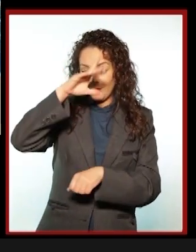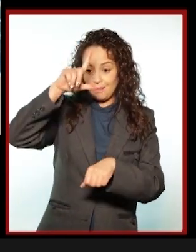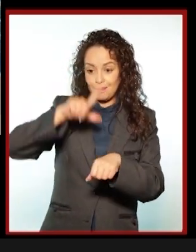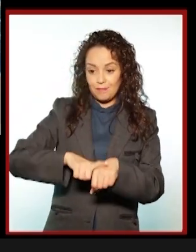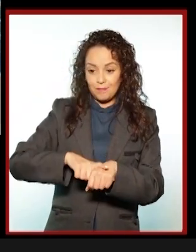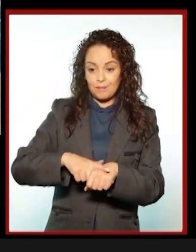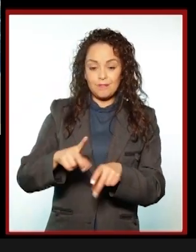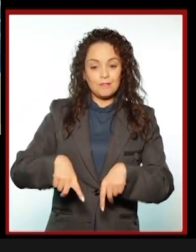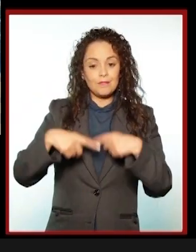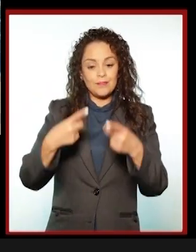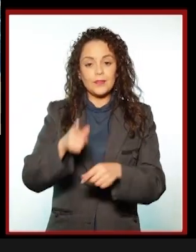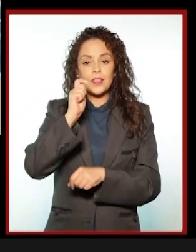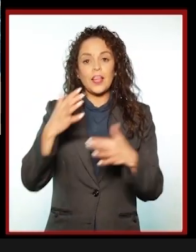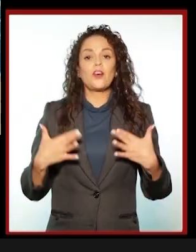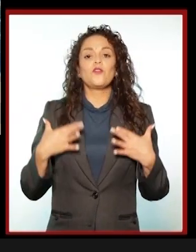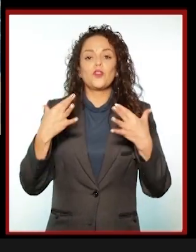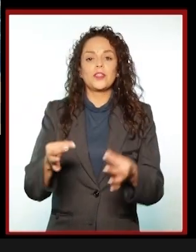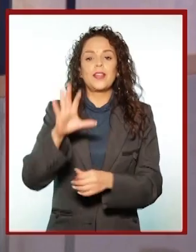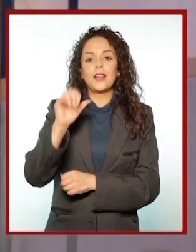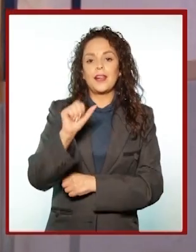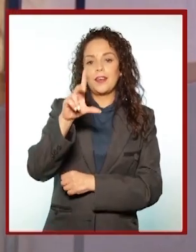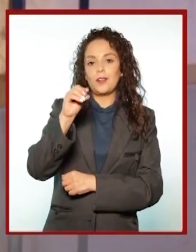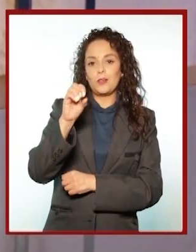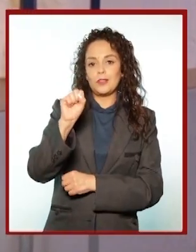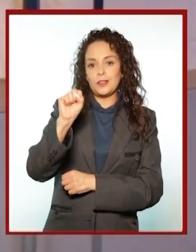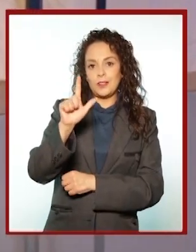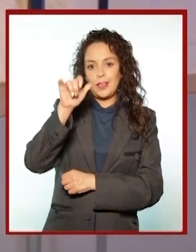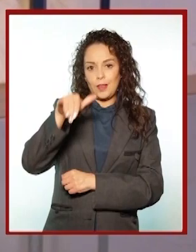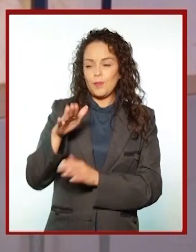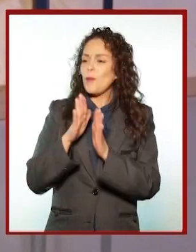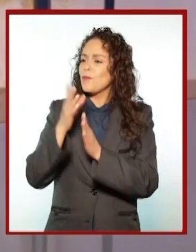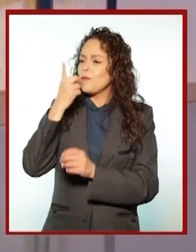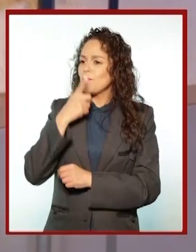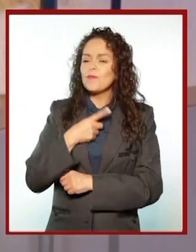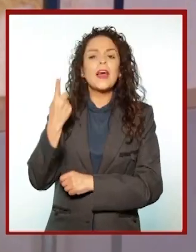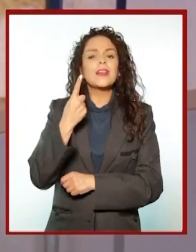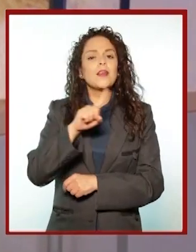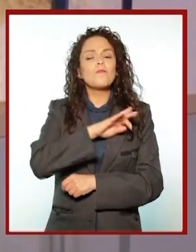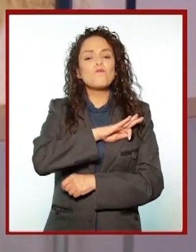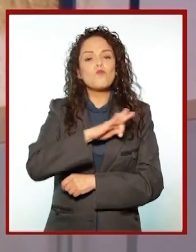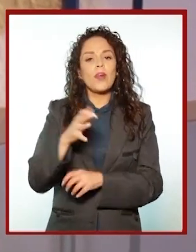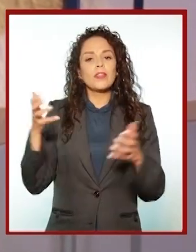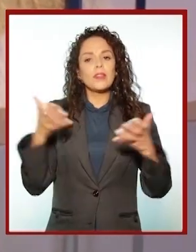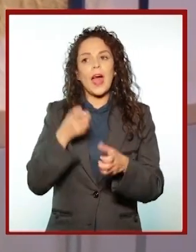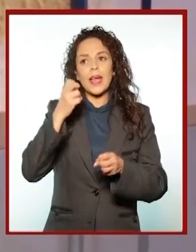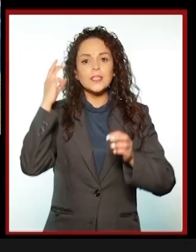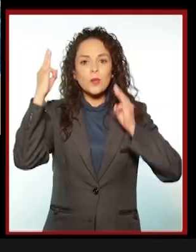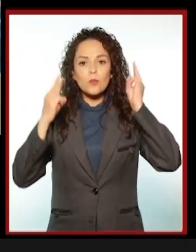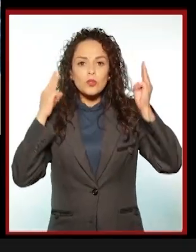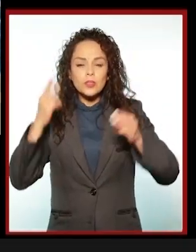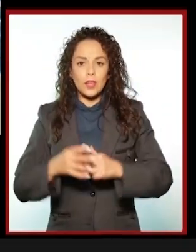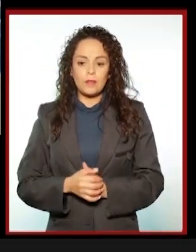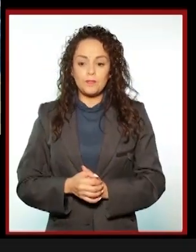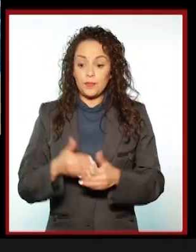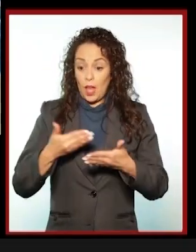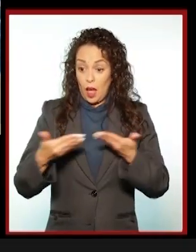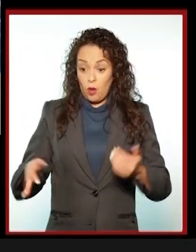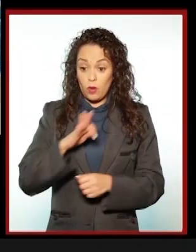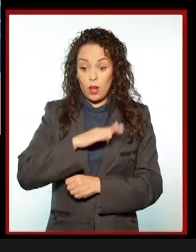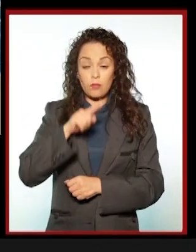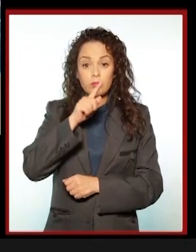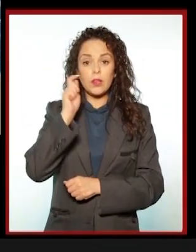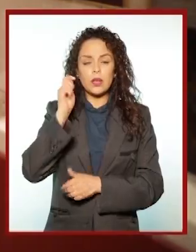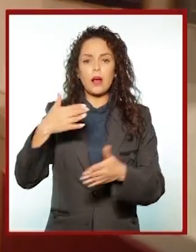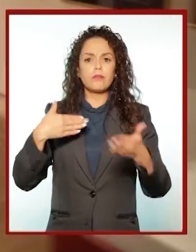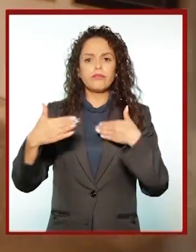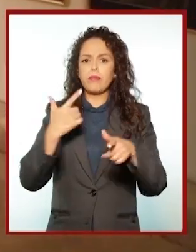oferta cultural de Fundación Carlos Slim. Alfonso, cuéntanos, ¿qué cosas se pueden hacer en el Museo Sumaya? Ahora se puede recorrer